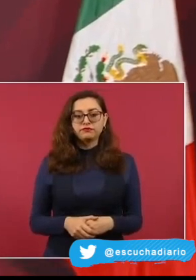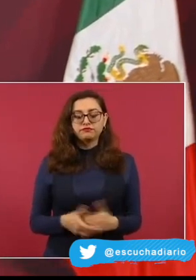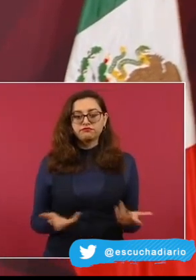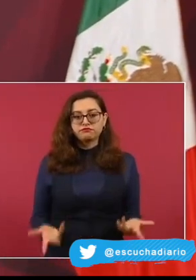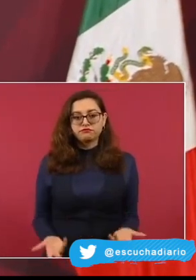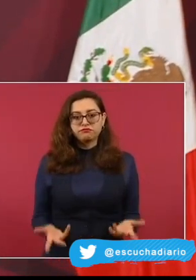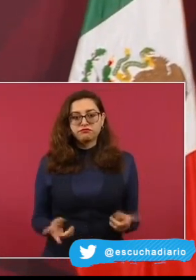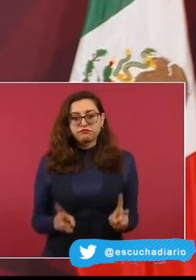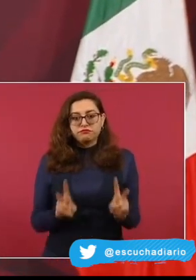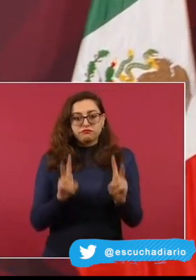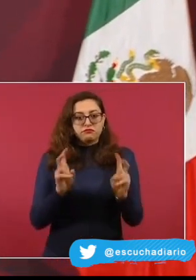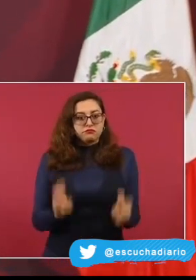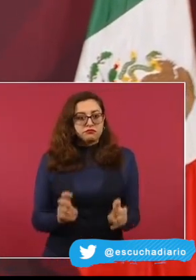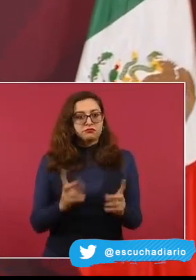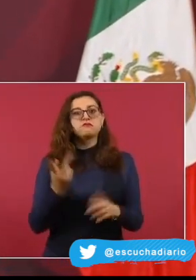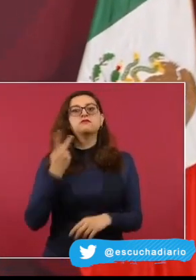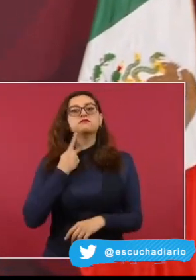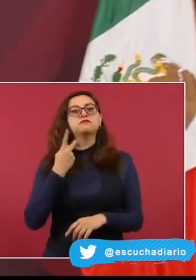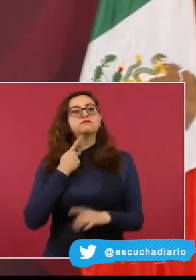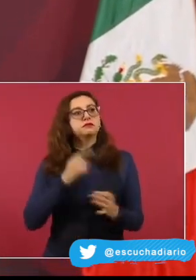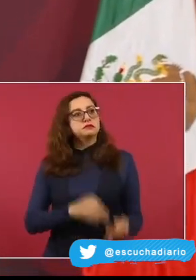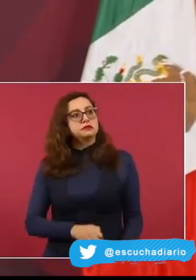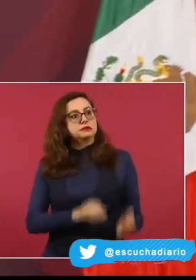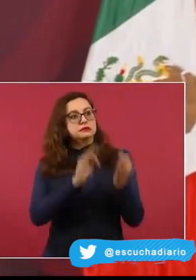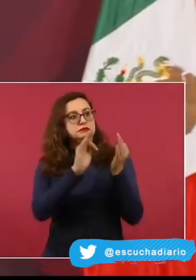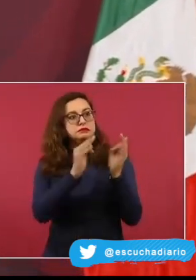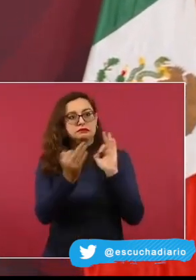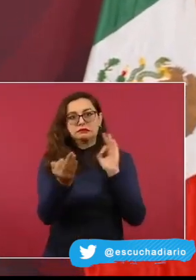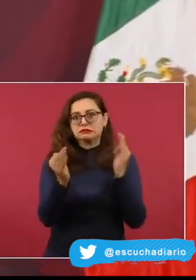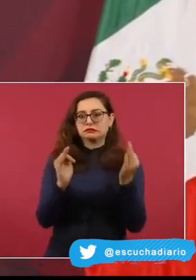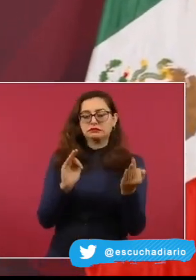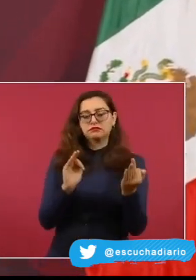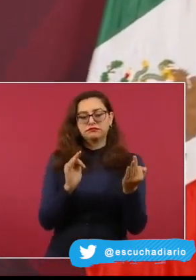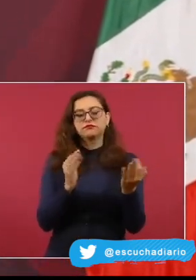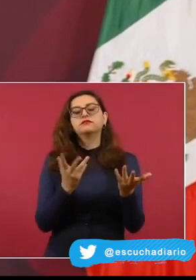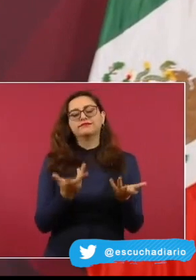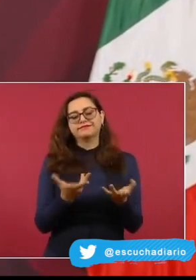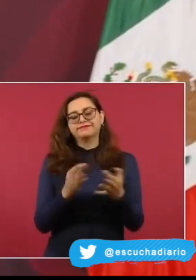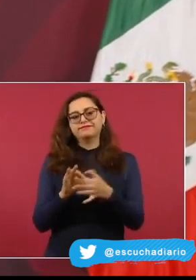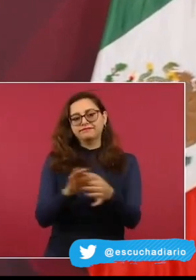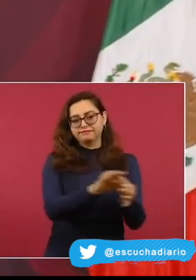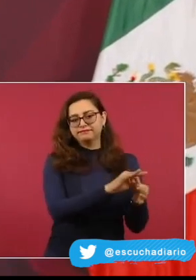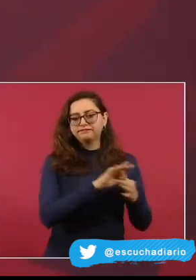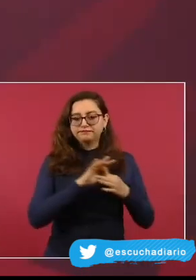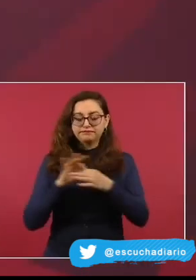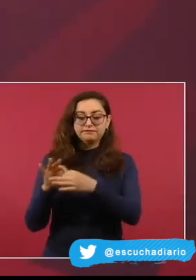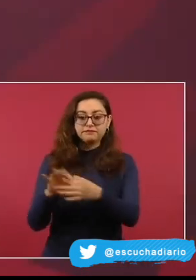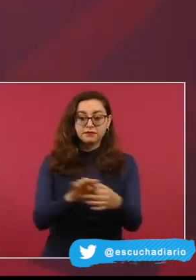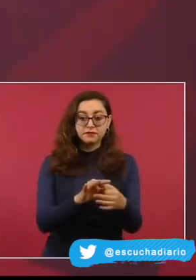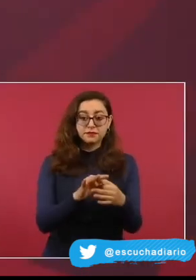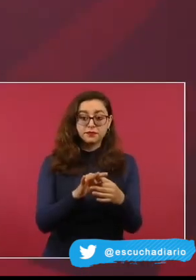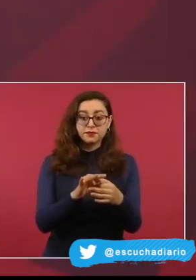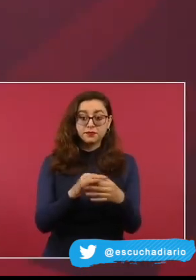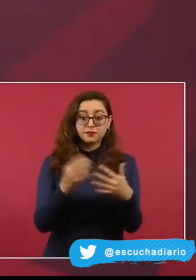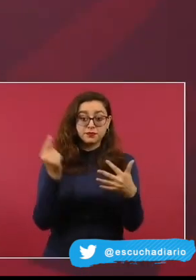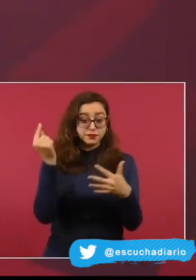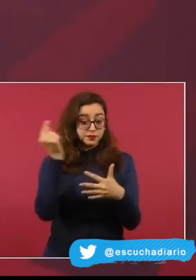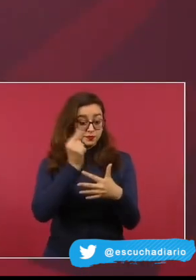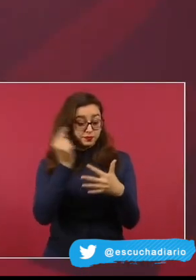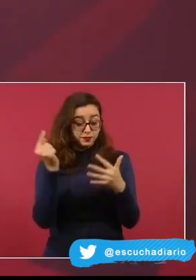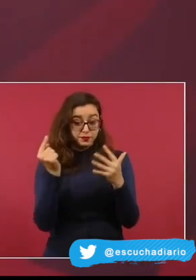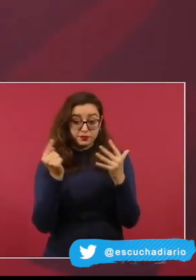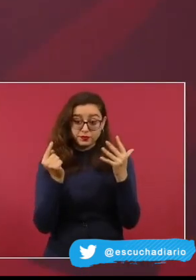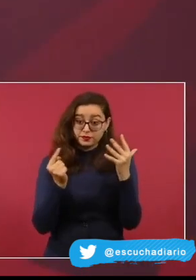el presidente cuestionó el interés por la ética por parte de sus opositores al criticar el caso de plagio en la tesis de la ministra